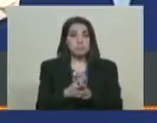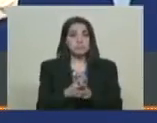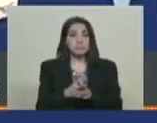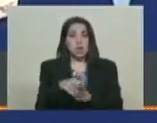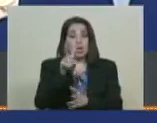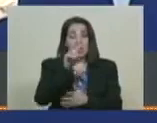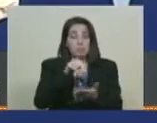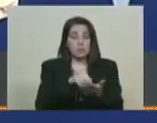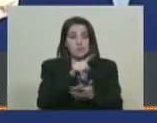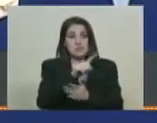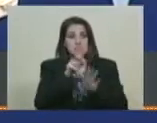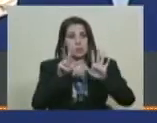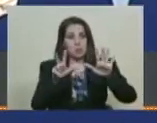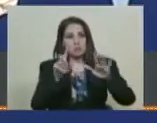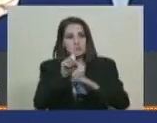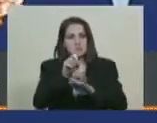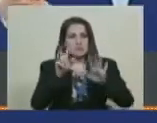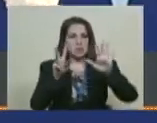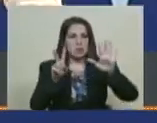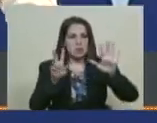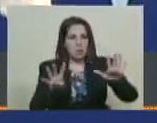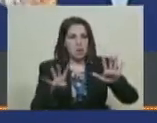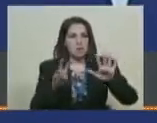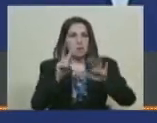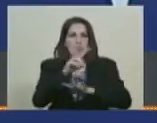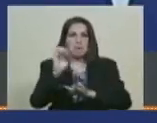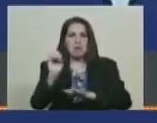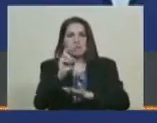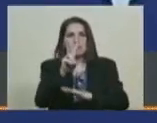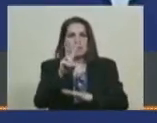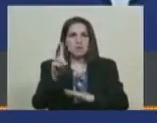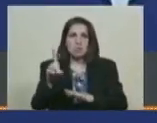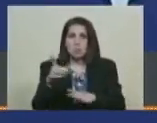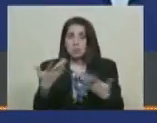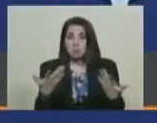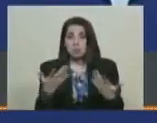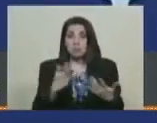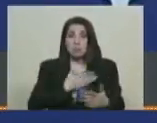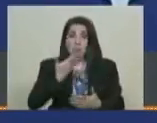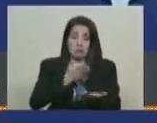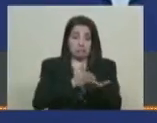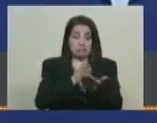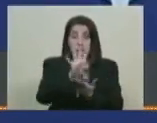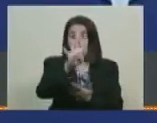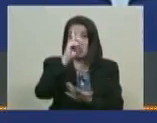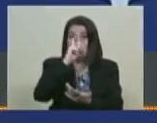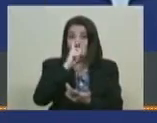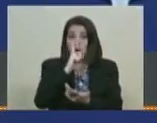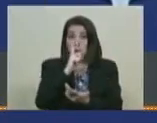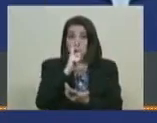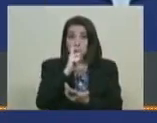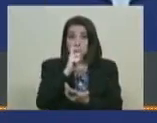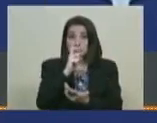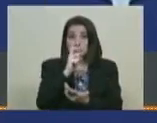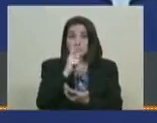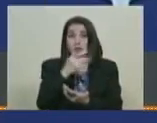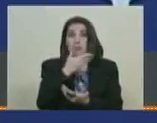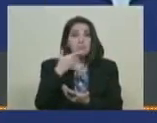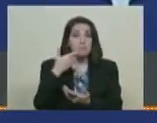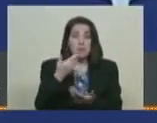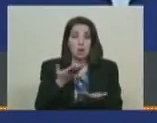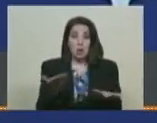2018, 2019, 2020, 2021. Ustedes saben que es poder tener unos 4 años de